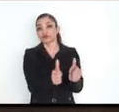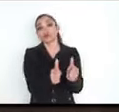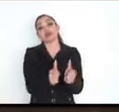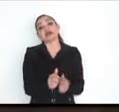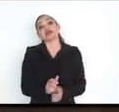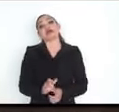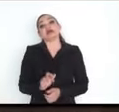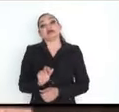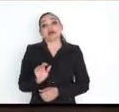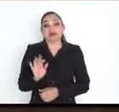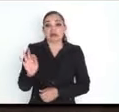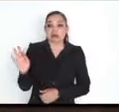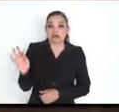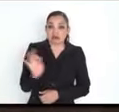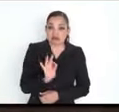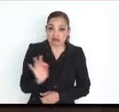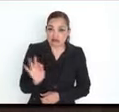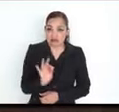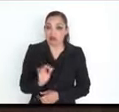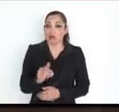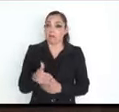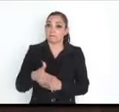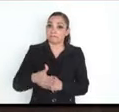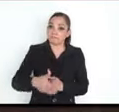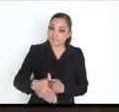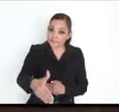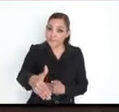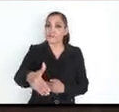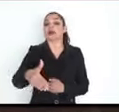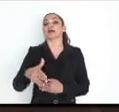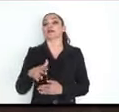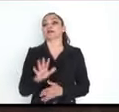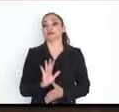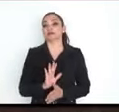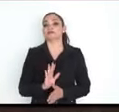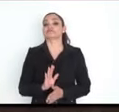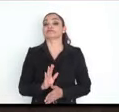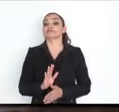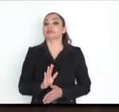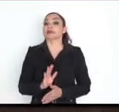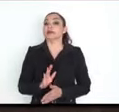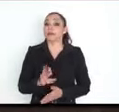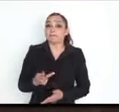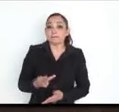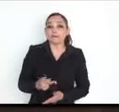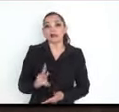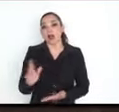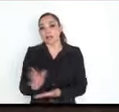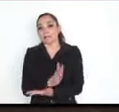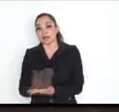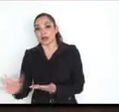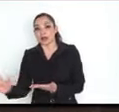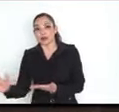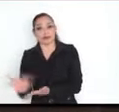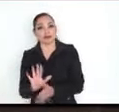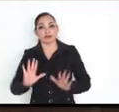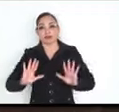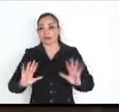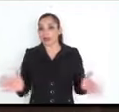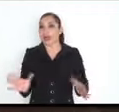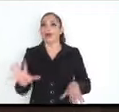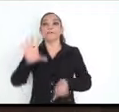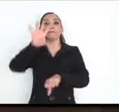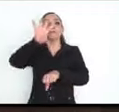vamos también y hemos tomado la determinación de permitir ya la venta